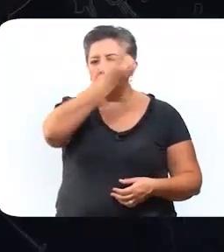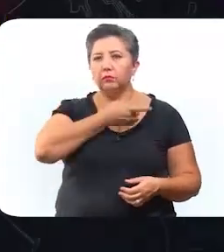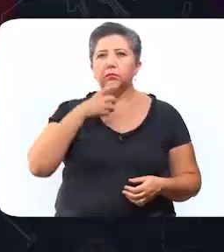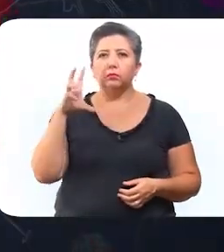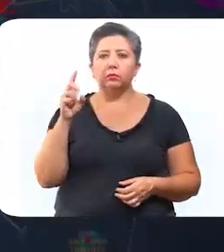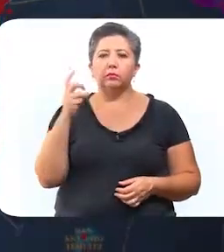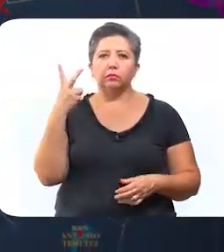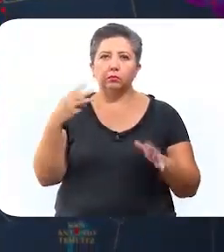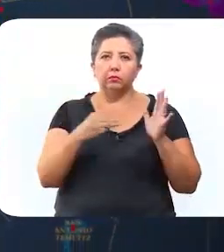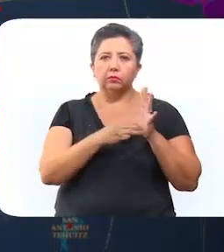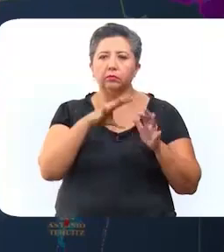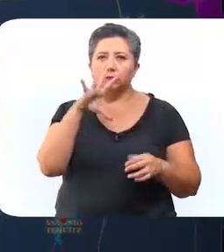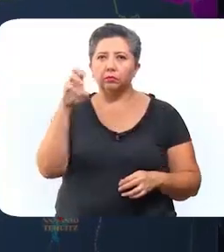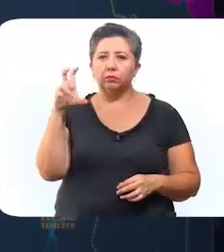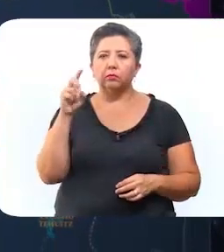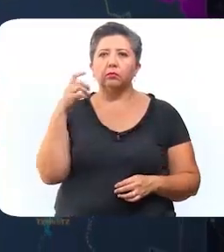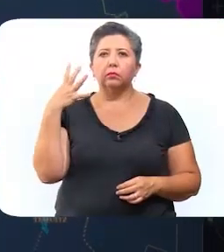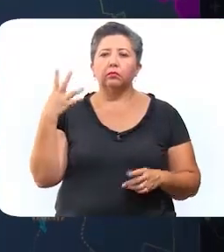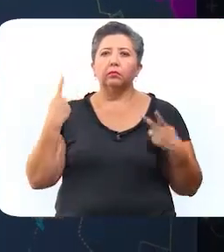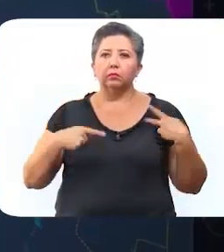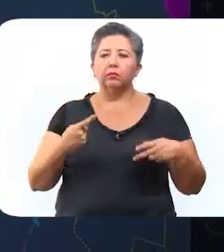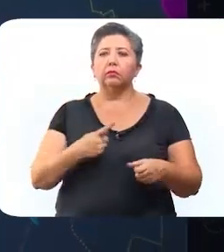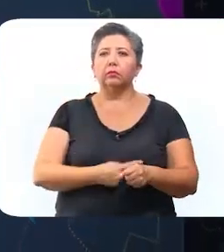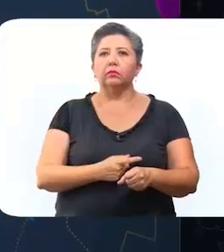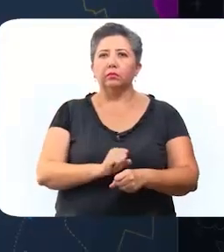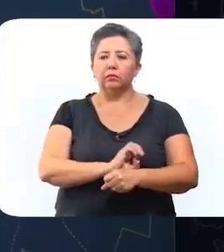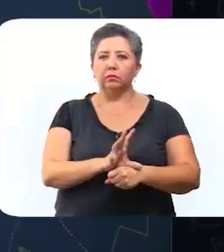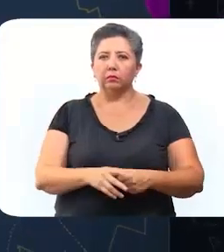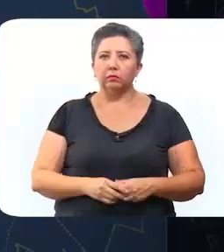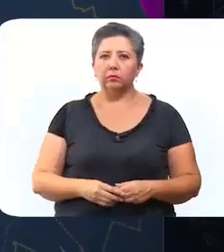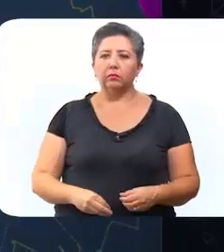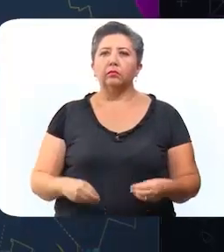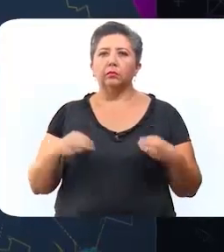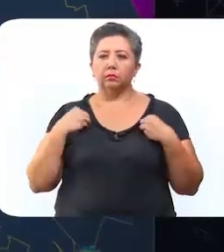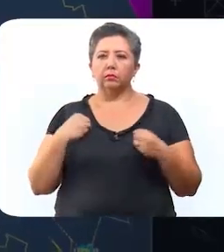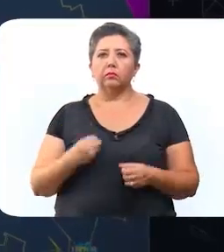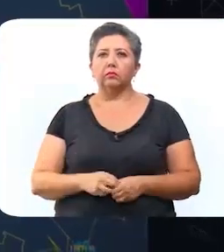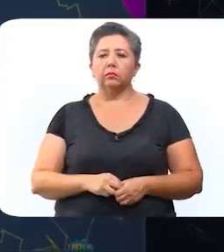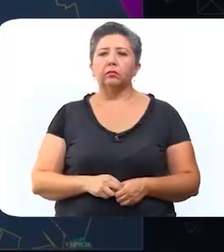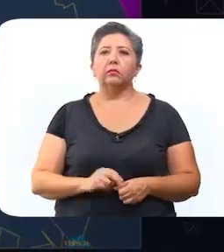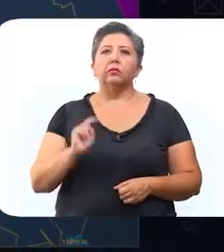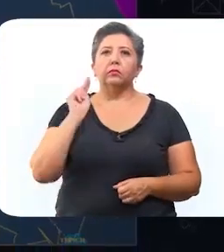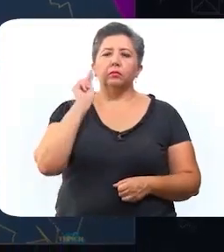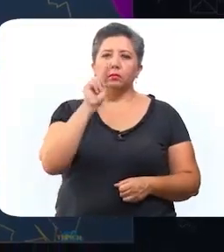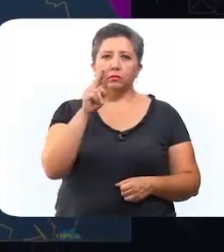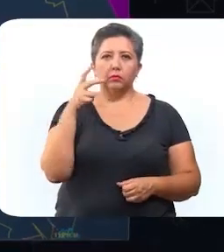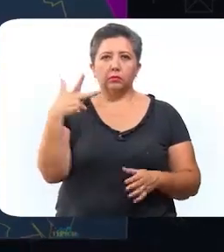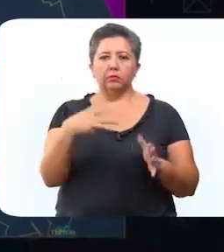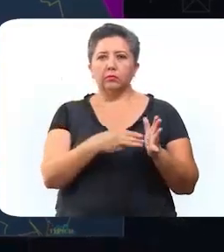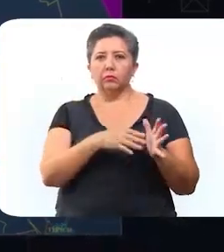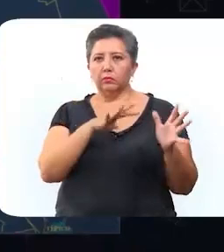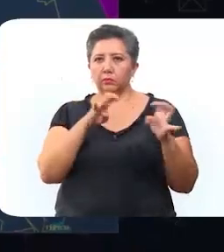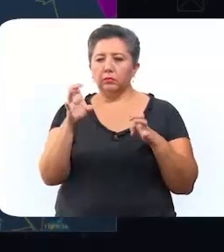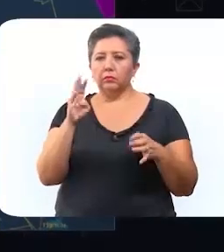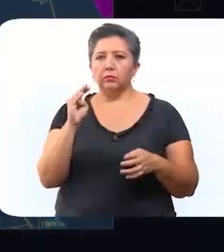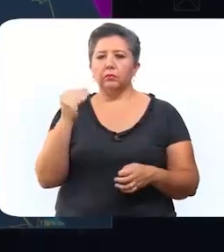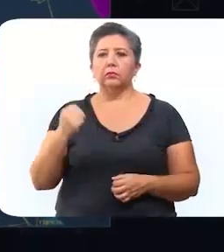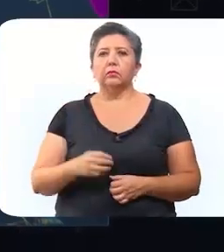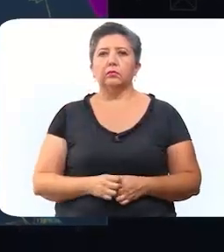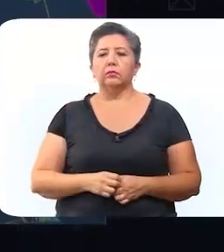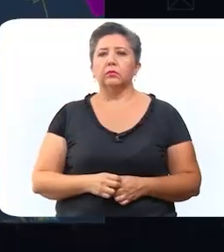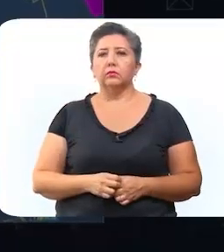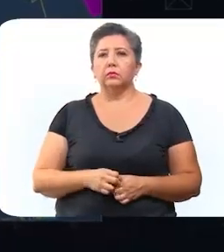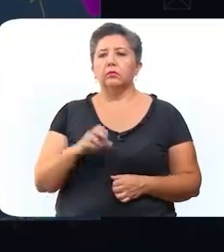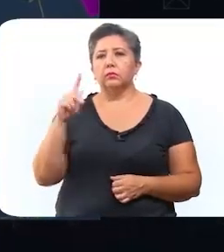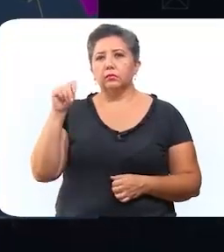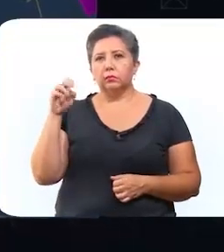diagnosticado 32.534 personas contagiadas de coronavirus, que viven en la zona norte 8.999, en